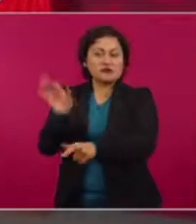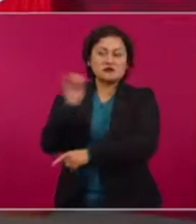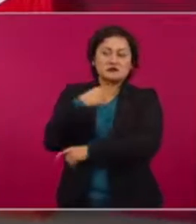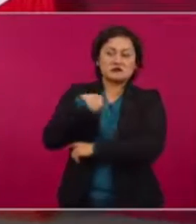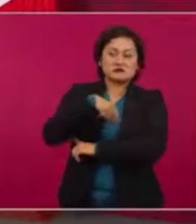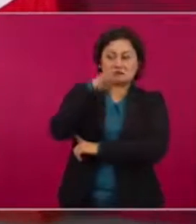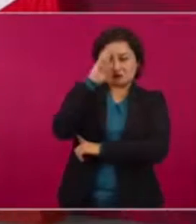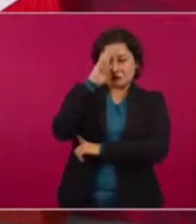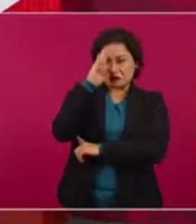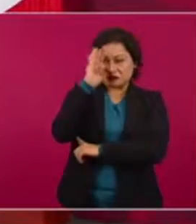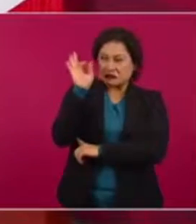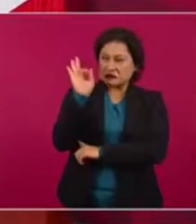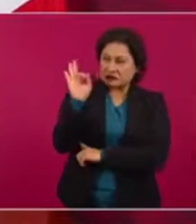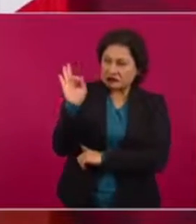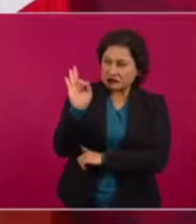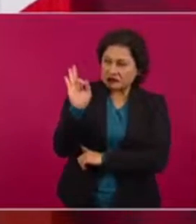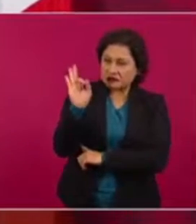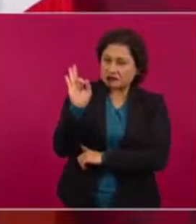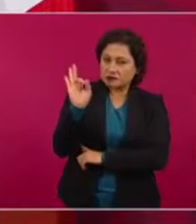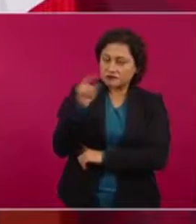y se tomó la decisión de no